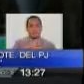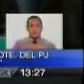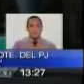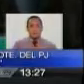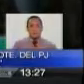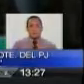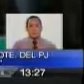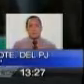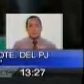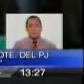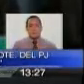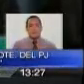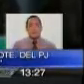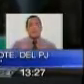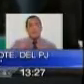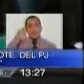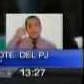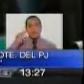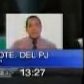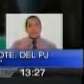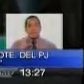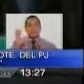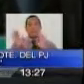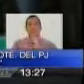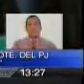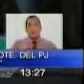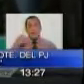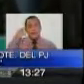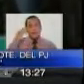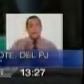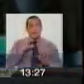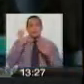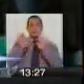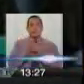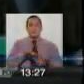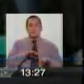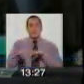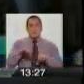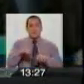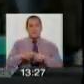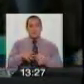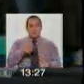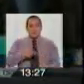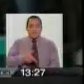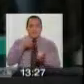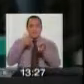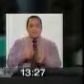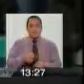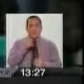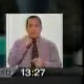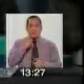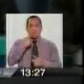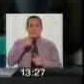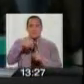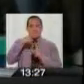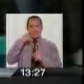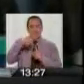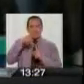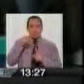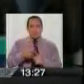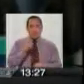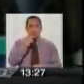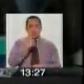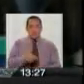tesis de la teoría de que supuestamente se había ejecutado al delincuente terrorista Tito con un